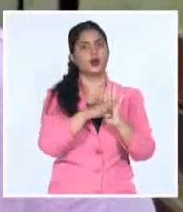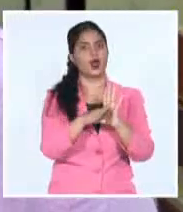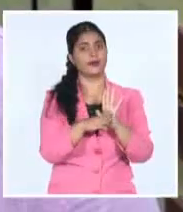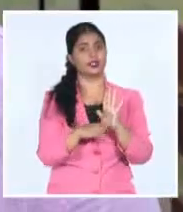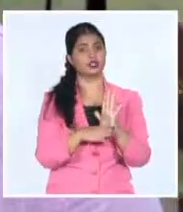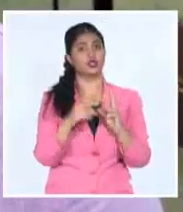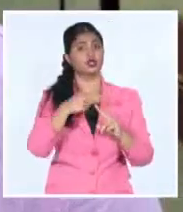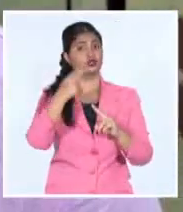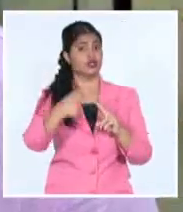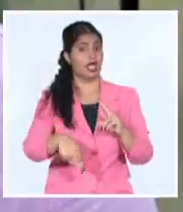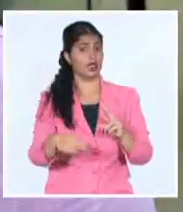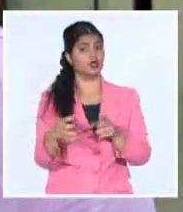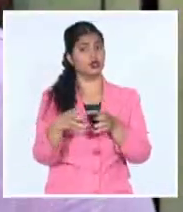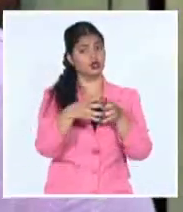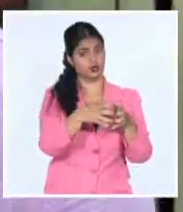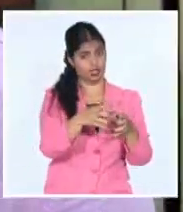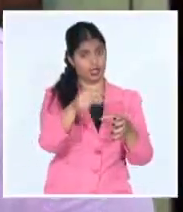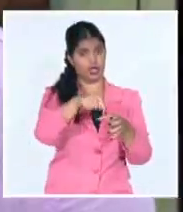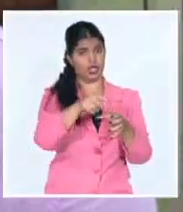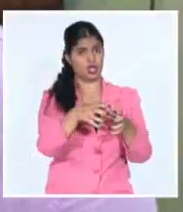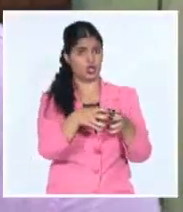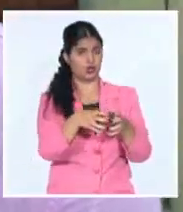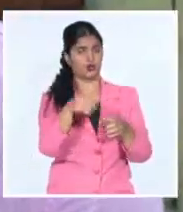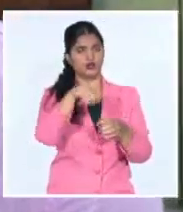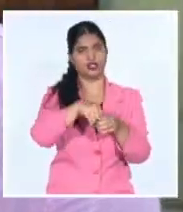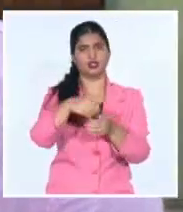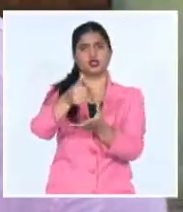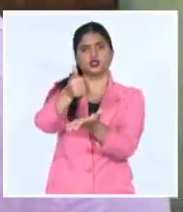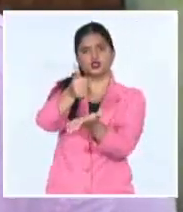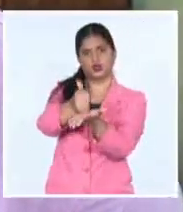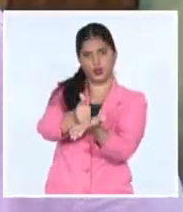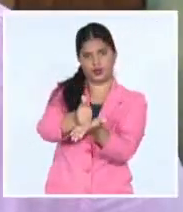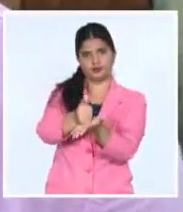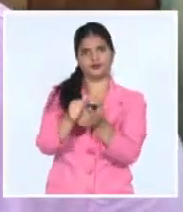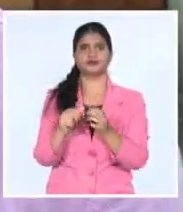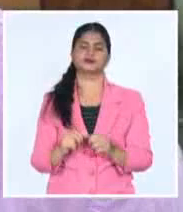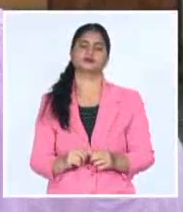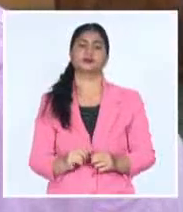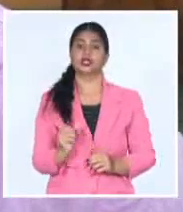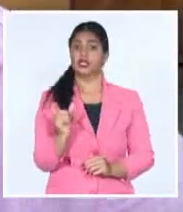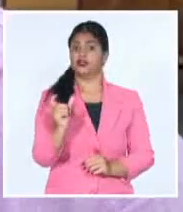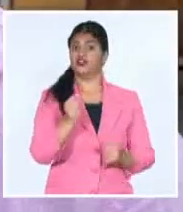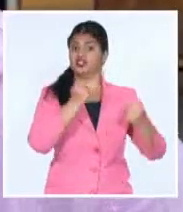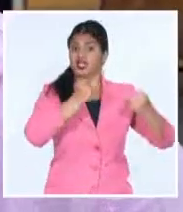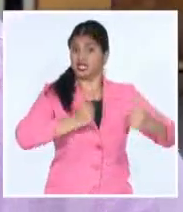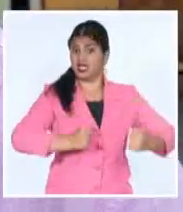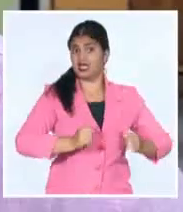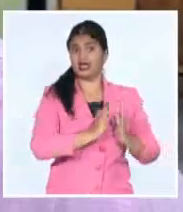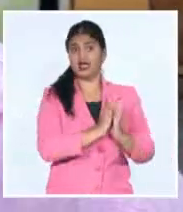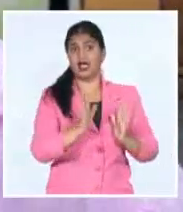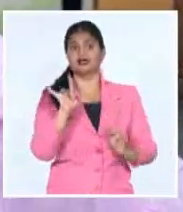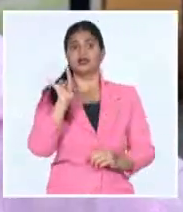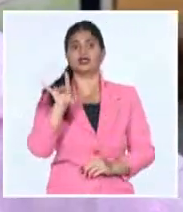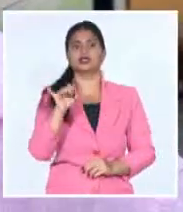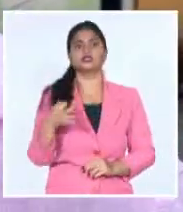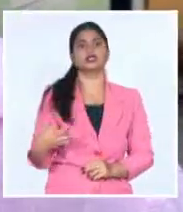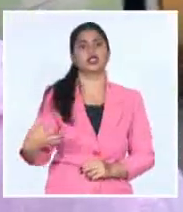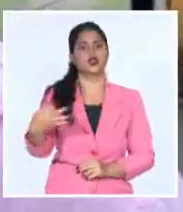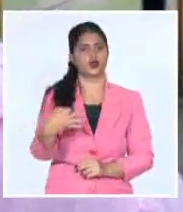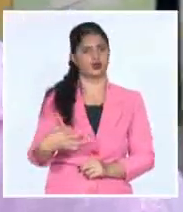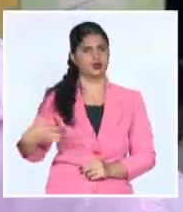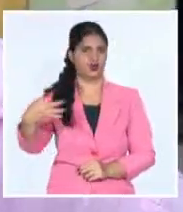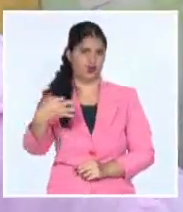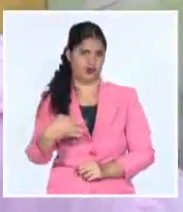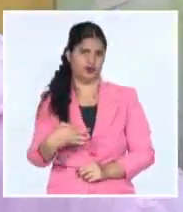teatral del grupo dentro de la ciudad. En esta ocasión vamos a estar hasta el 15 de octubre en el Cabildo Teatral Santiago, no solamente